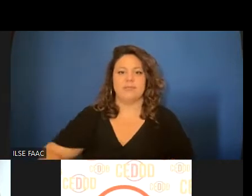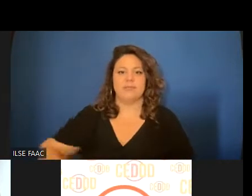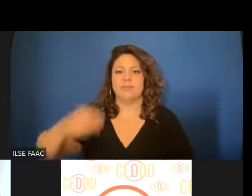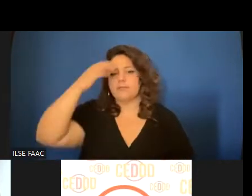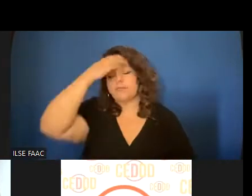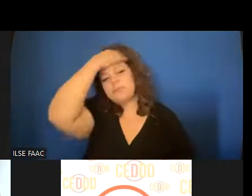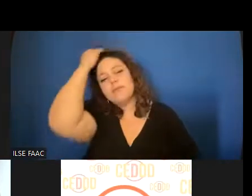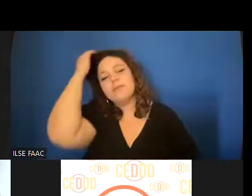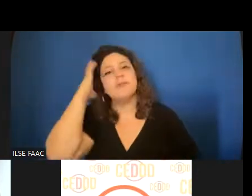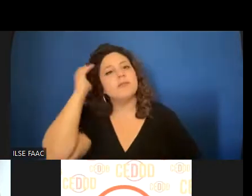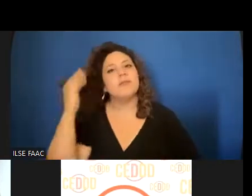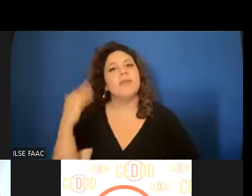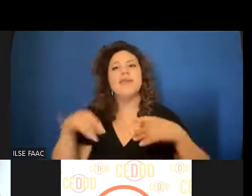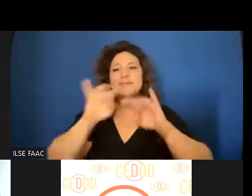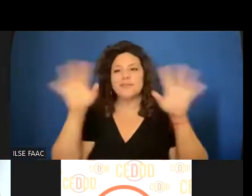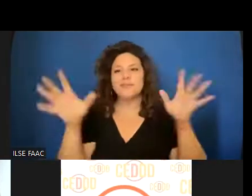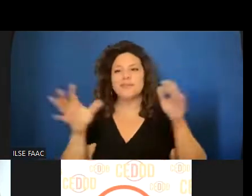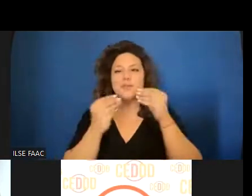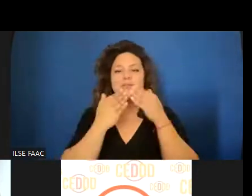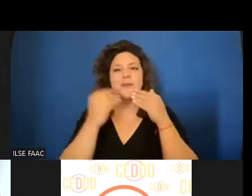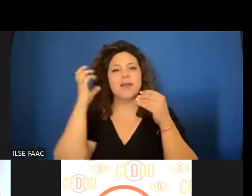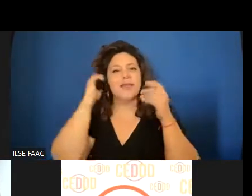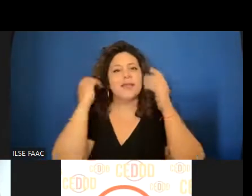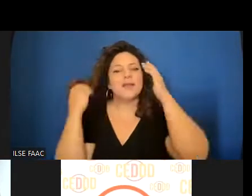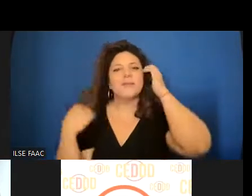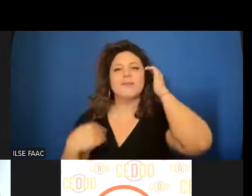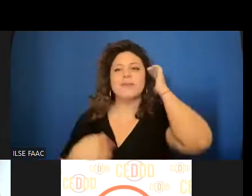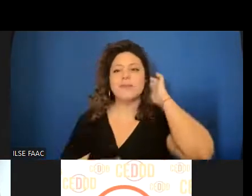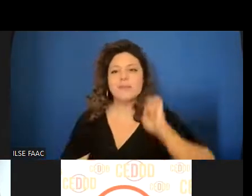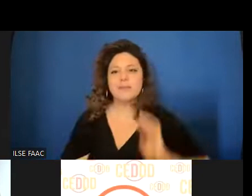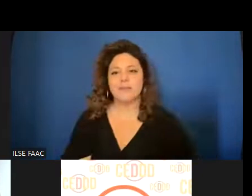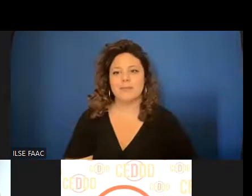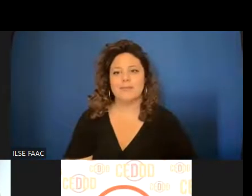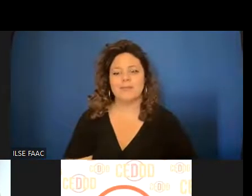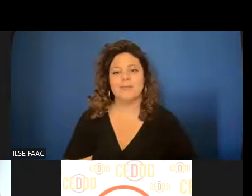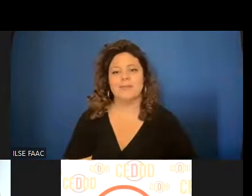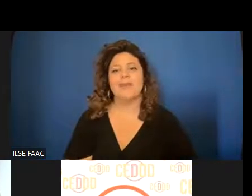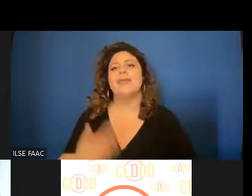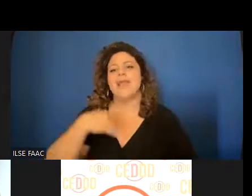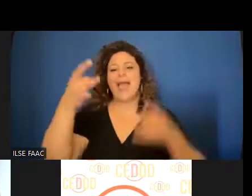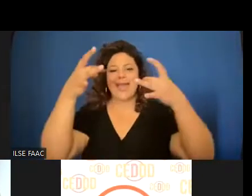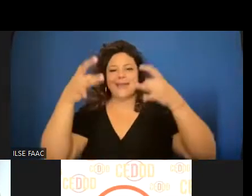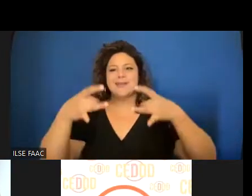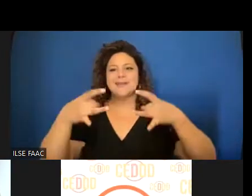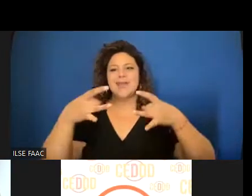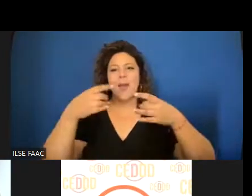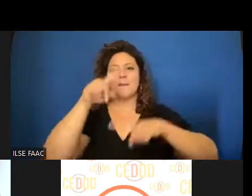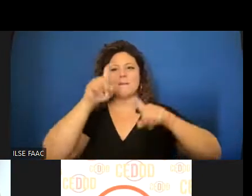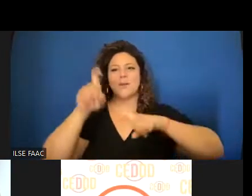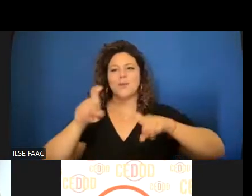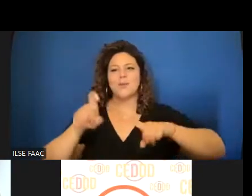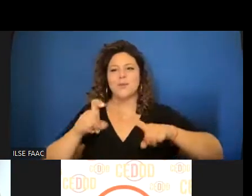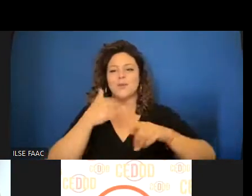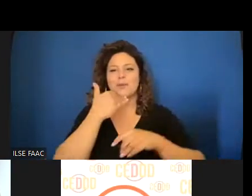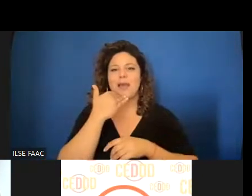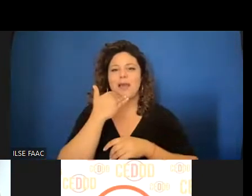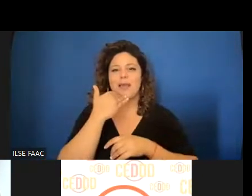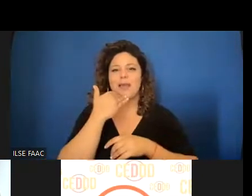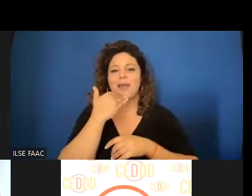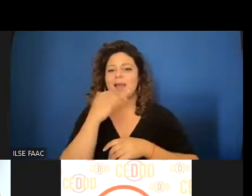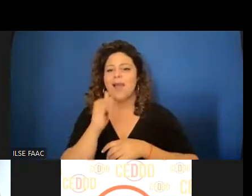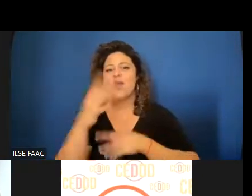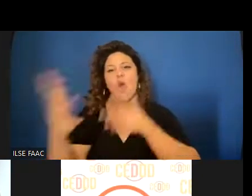menos. Evidentemente, yo creo que queda claro, pero lo hago un inciso. El grado de discapacidad oficial se